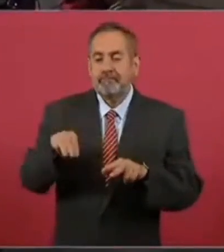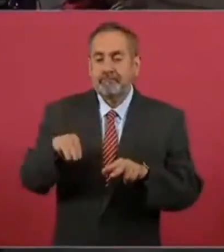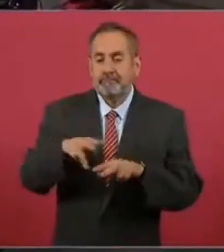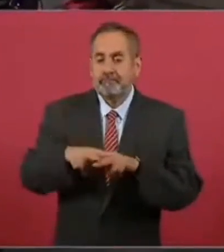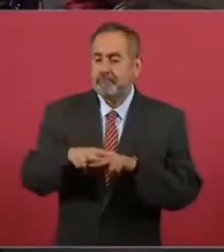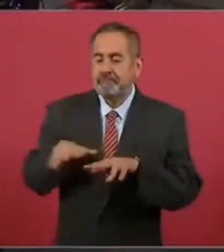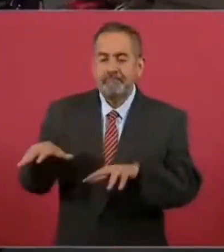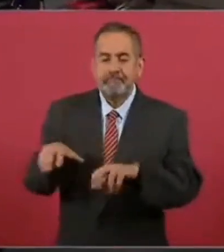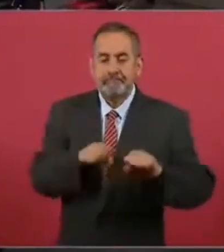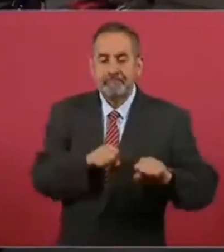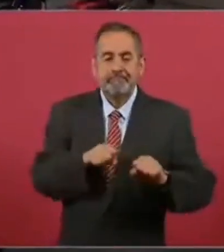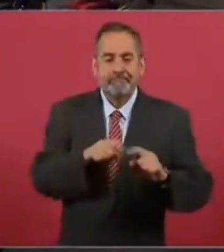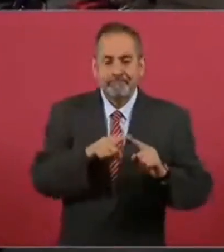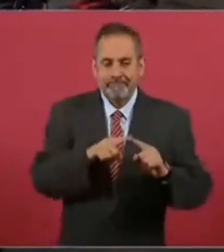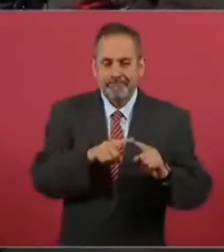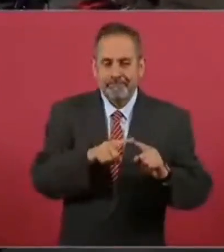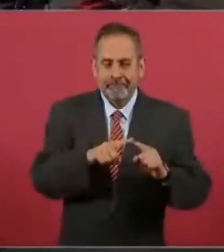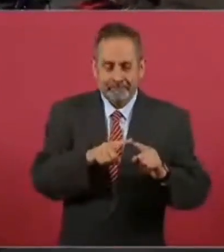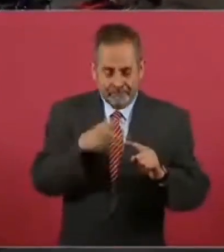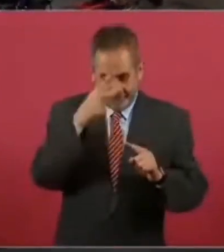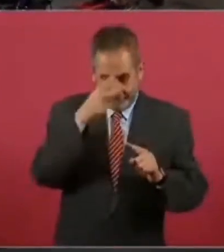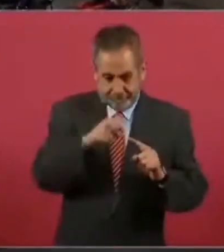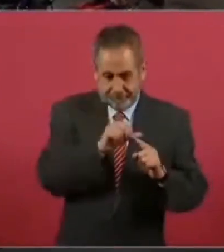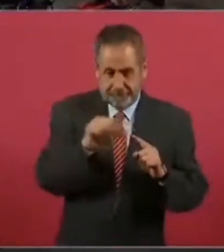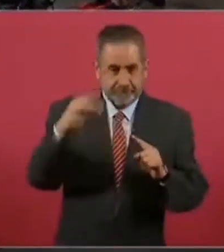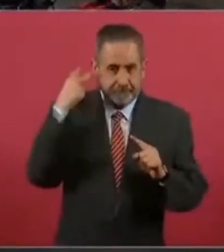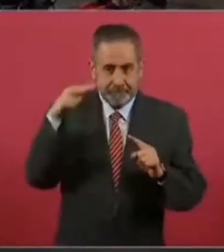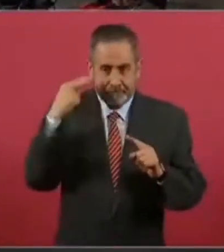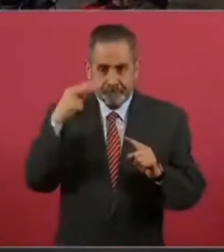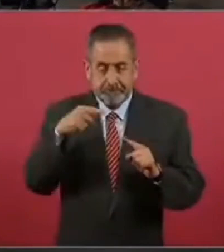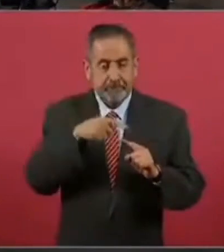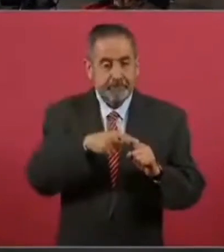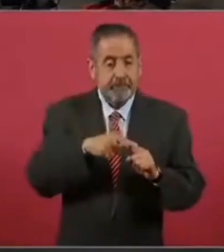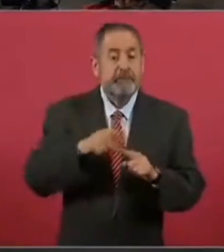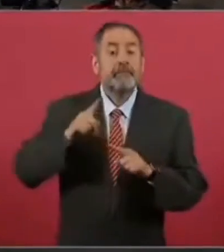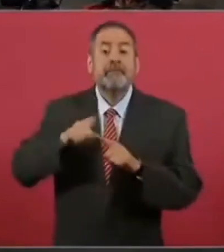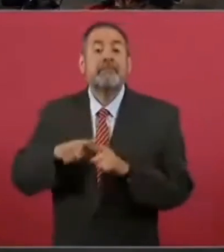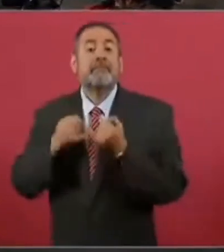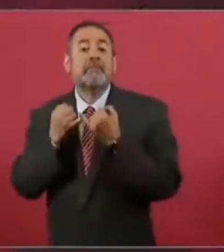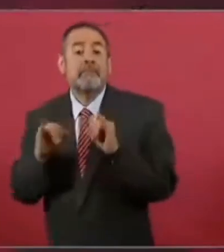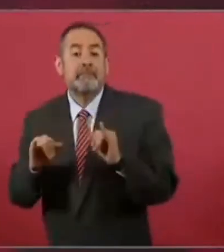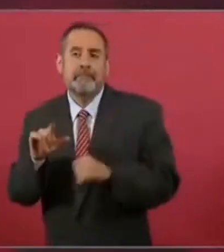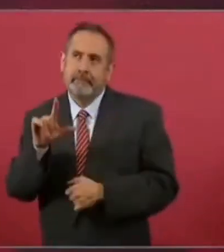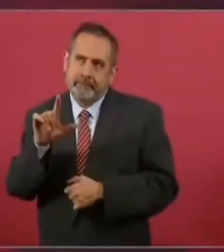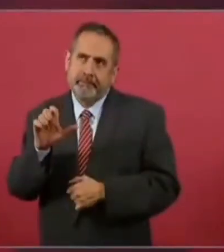de México a Veracruz, que lo había inaugurado Lerdo.